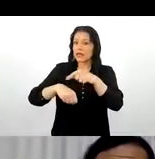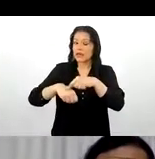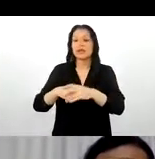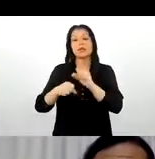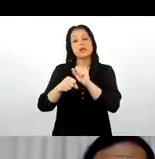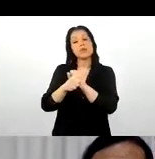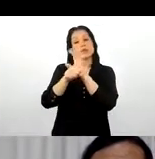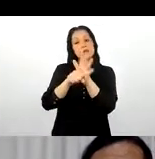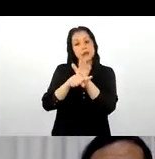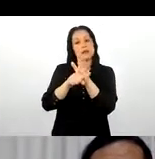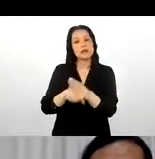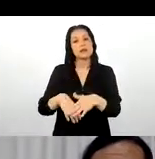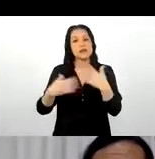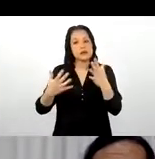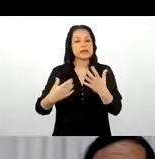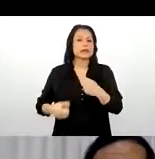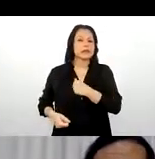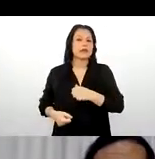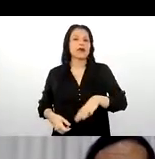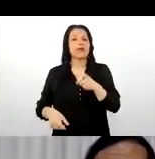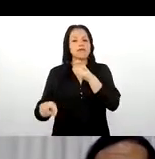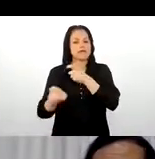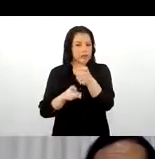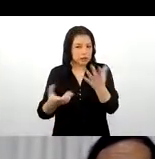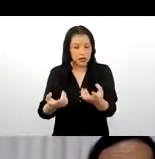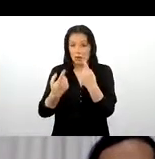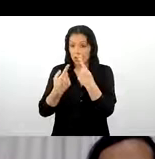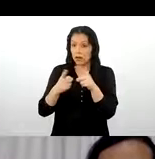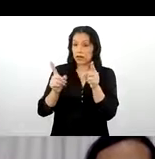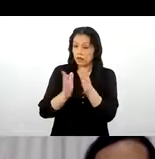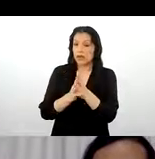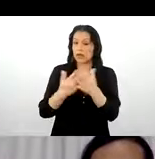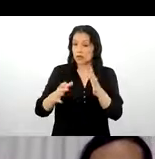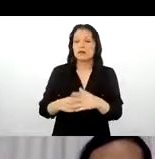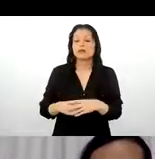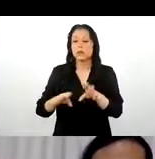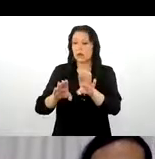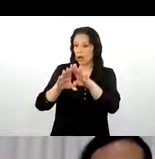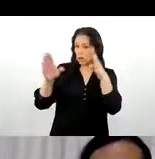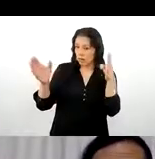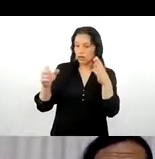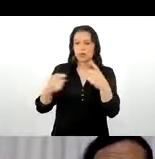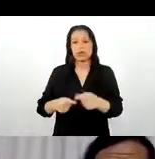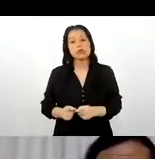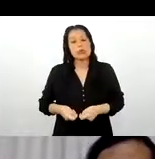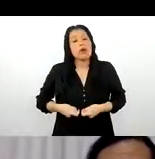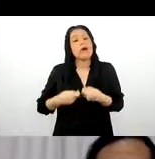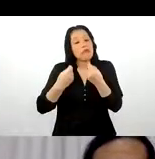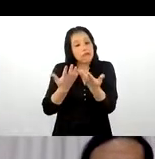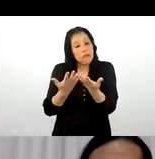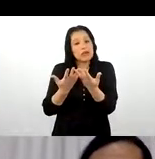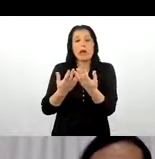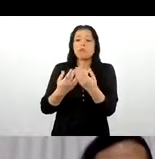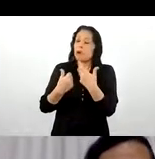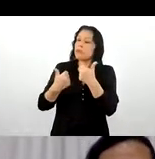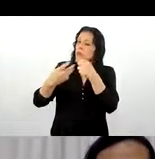han sido desde ya bastante afectados. Sin embargo, ya se vienen reactivando y es una oferta muy interesante porque reúne todos